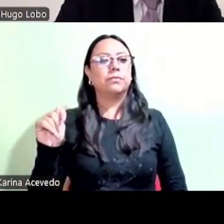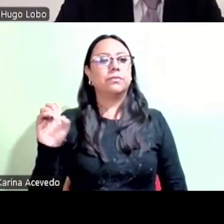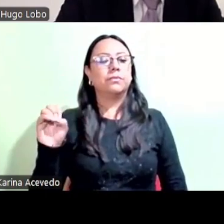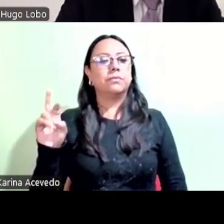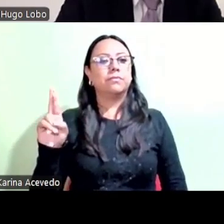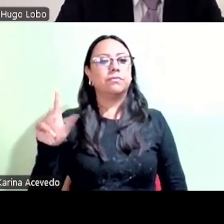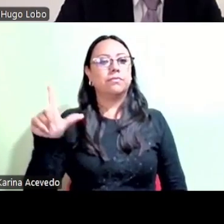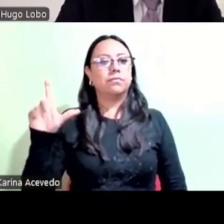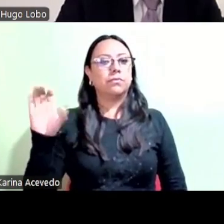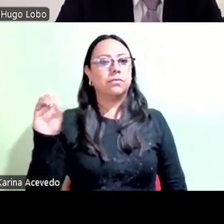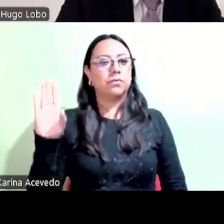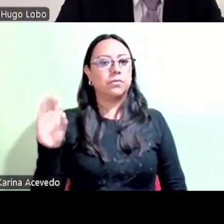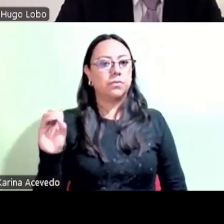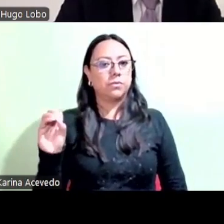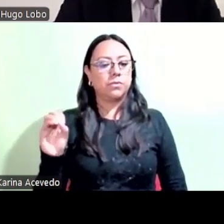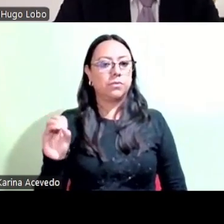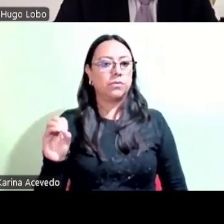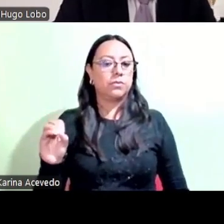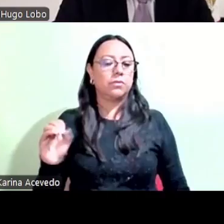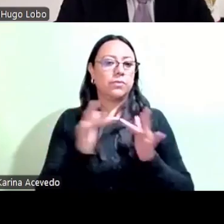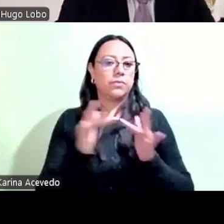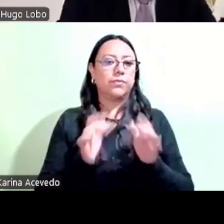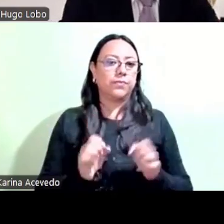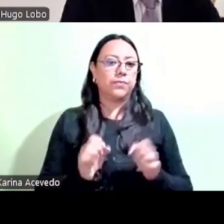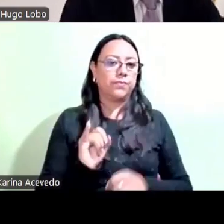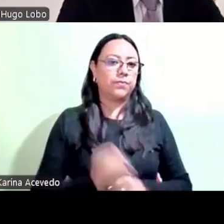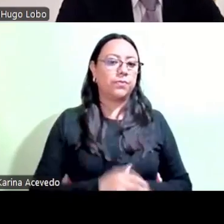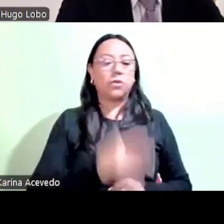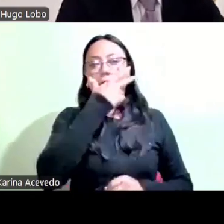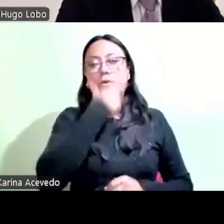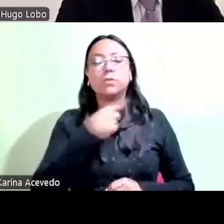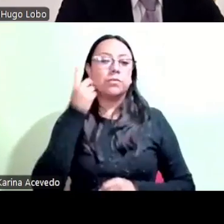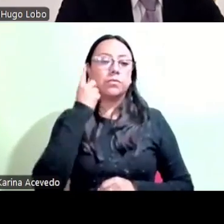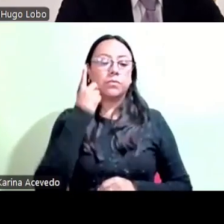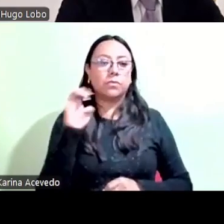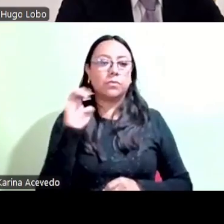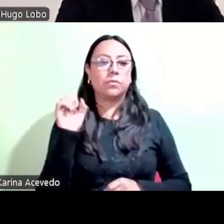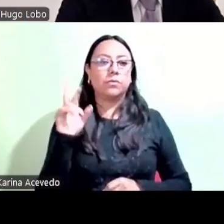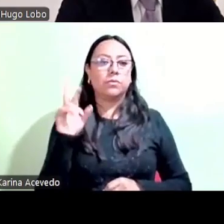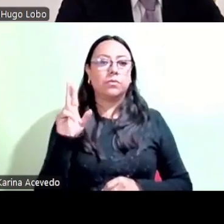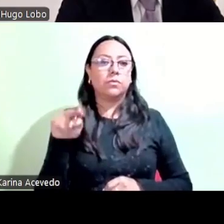Lobo, presente. Gracias, diputado. Diputado Ernesto Alarcón Jiménez.